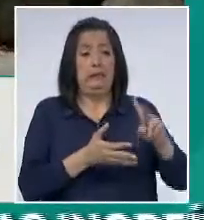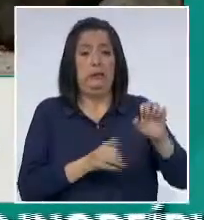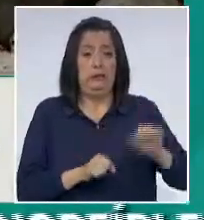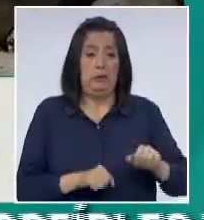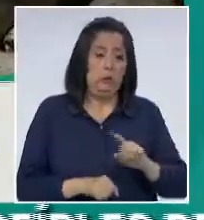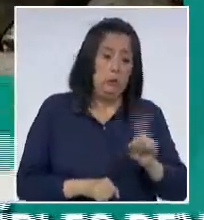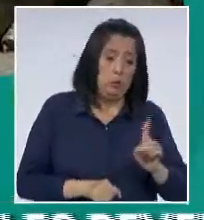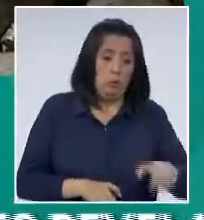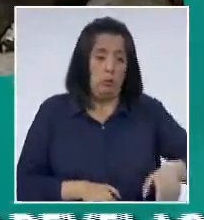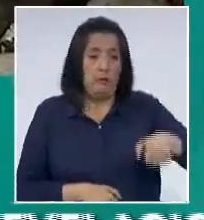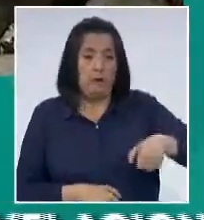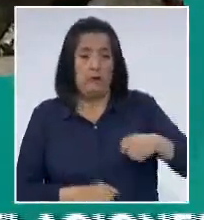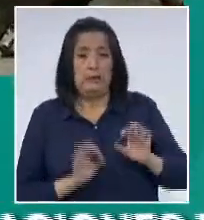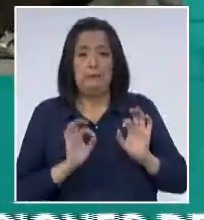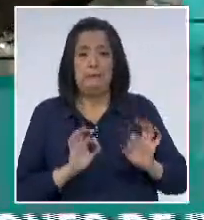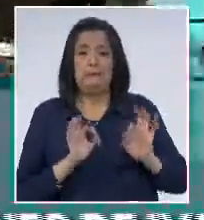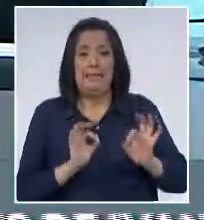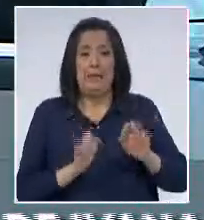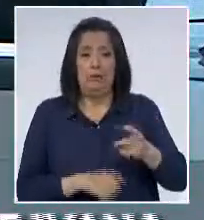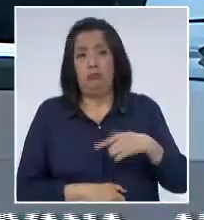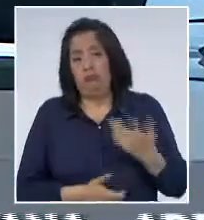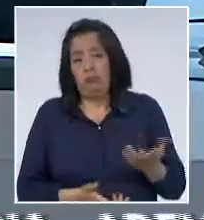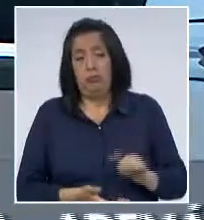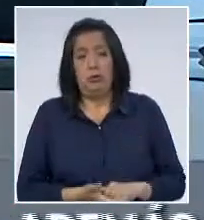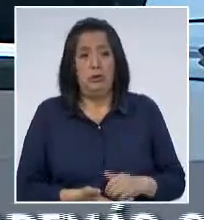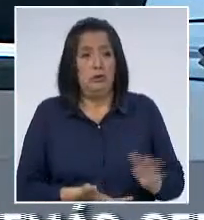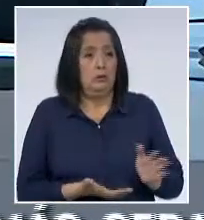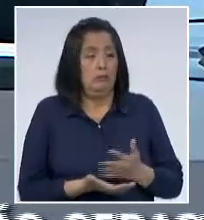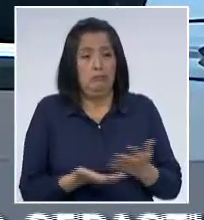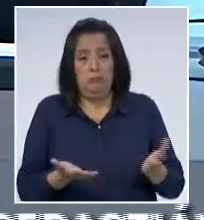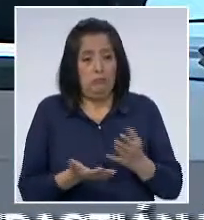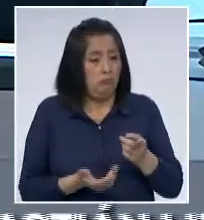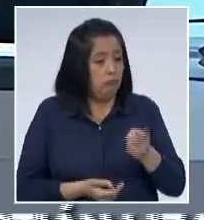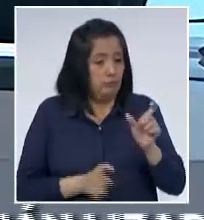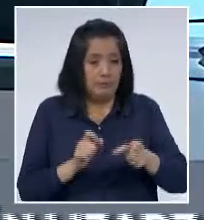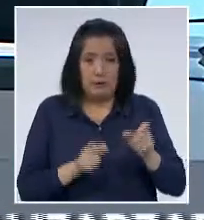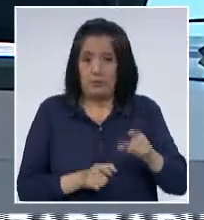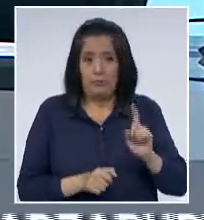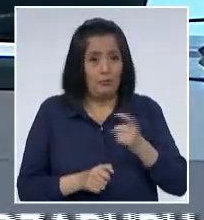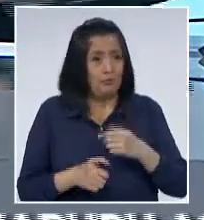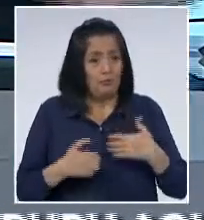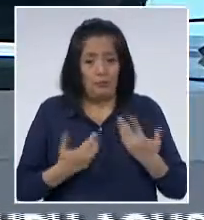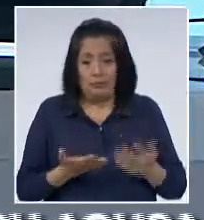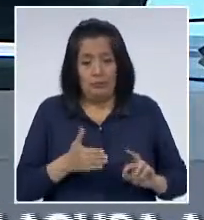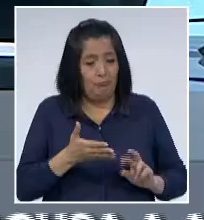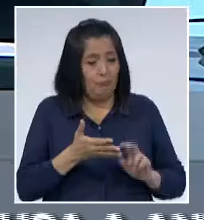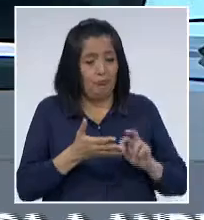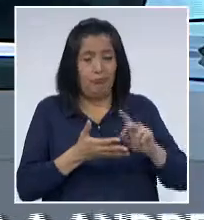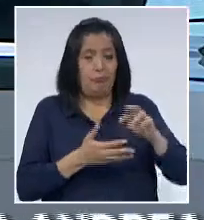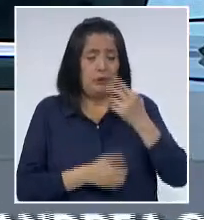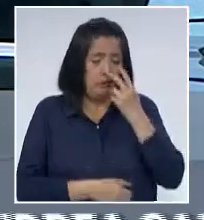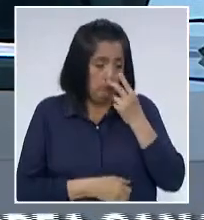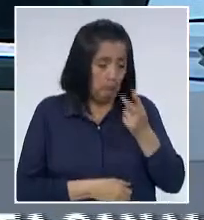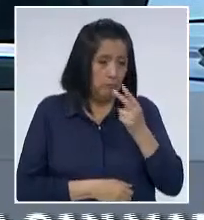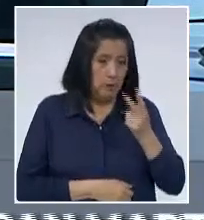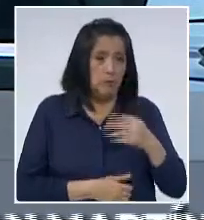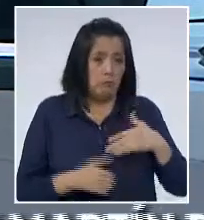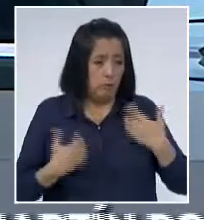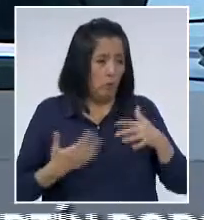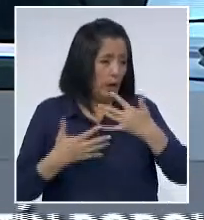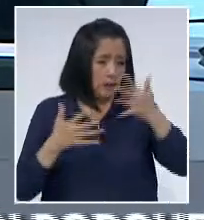un balde, es peligroso y necesario, porque no es la manera en que las personas deben transitar. Porque hemos visto, se puede caer